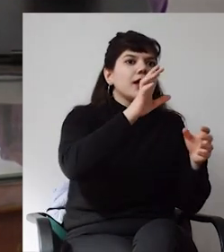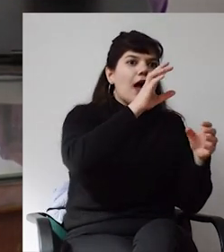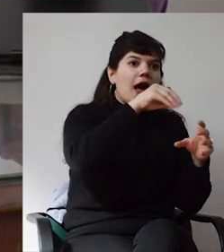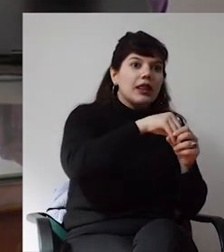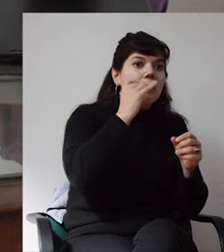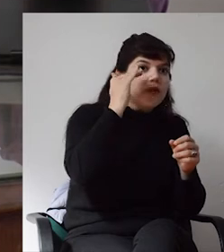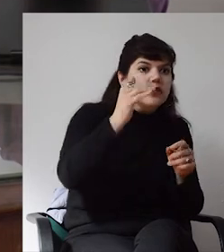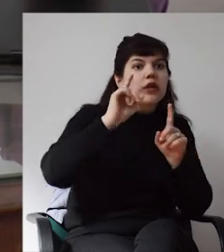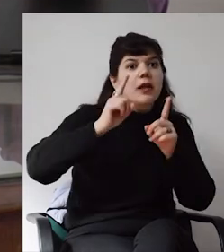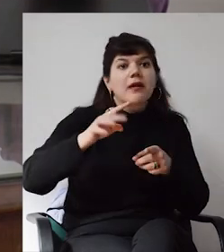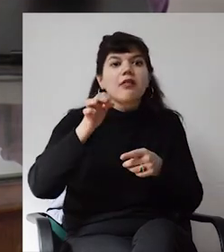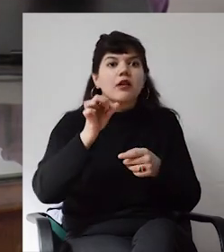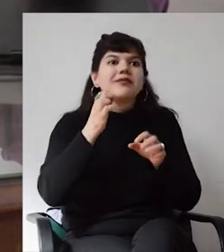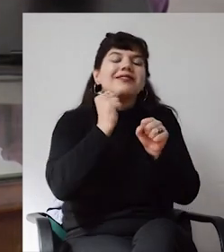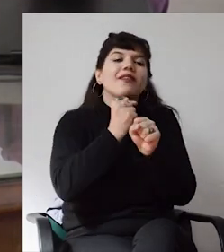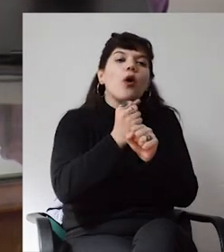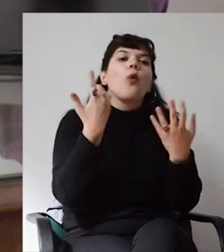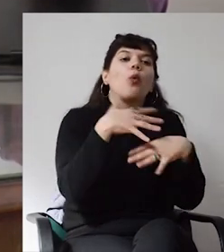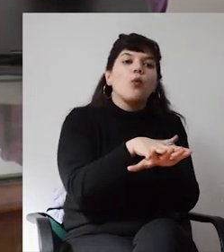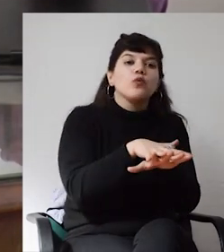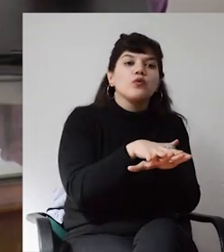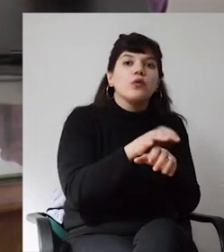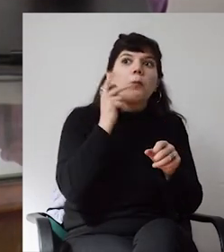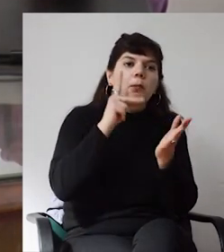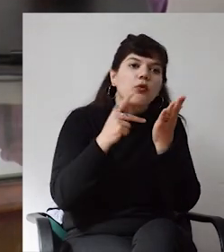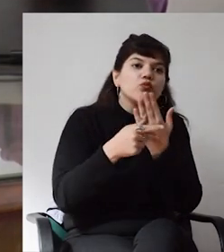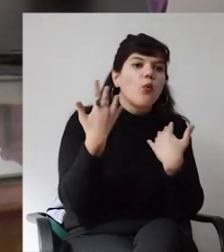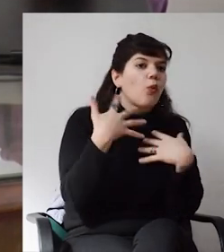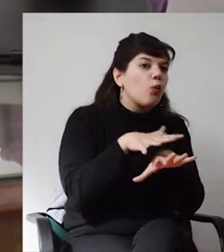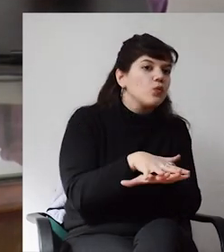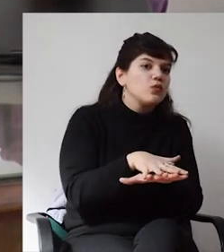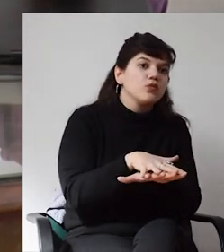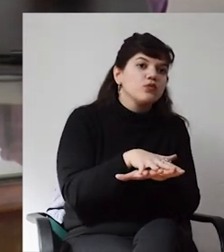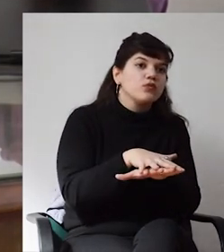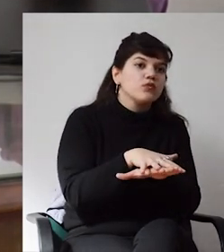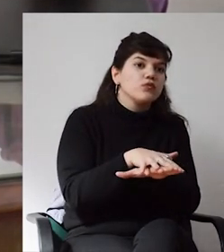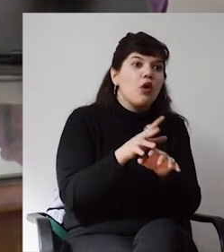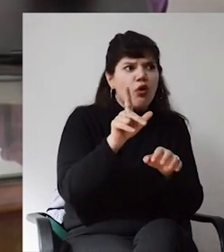TAS trabajando juntos, elaborando proyectos juntos.